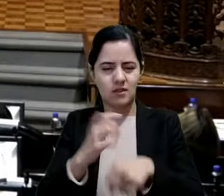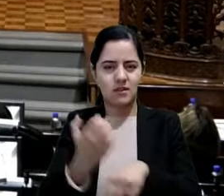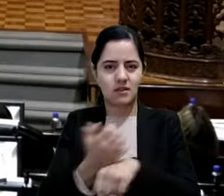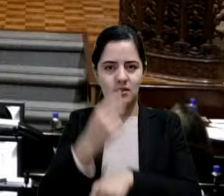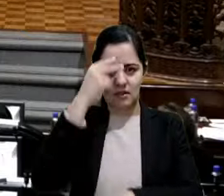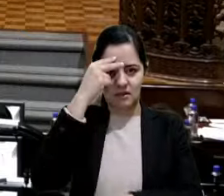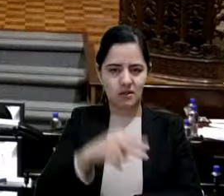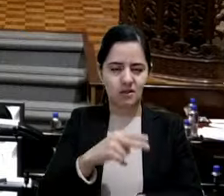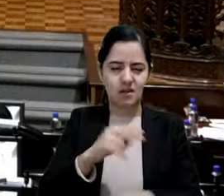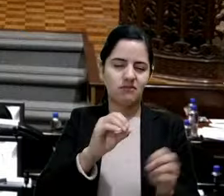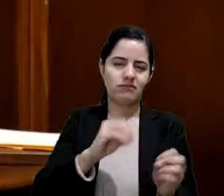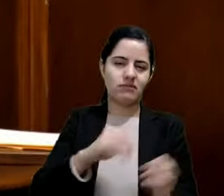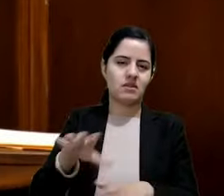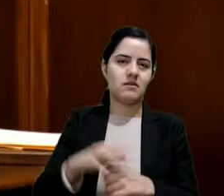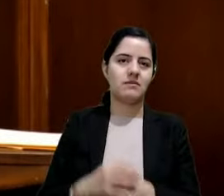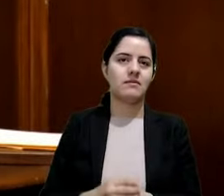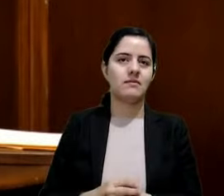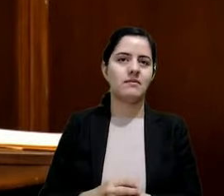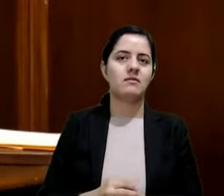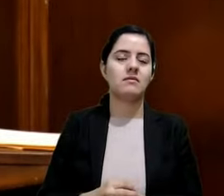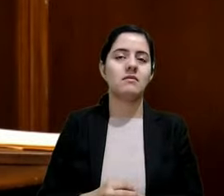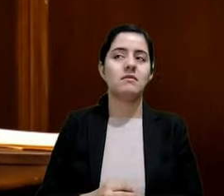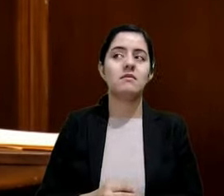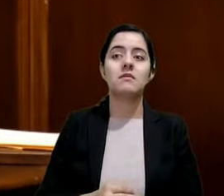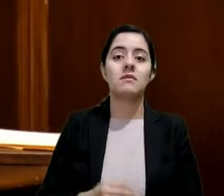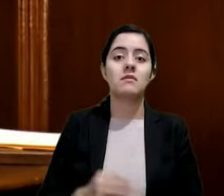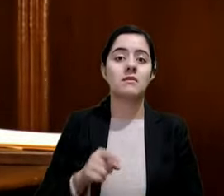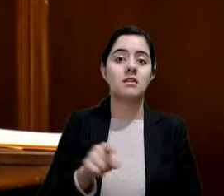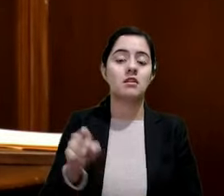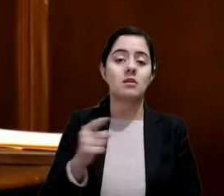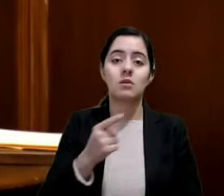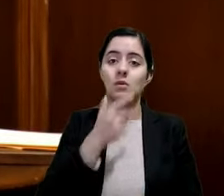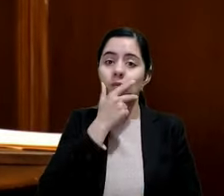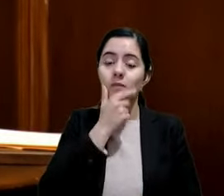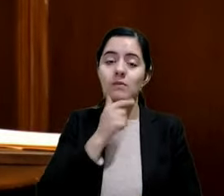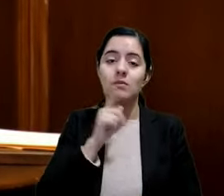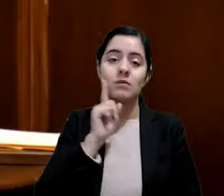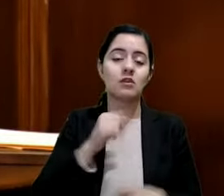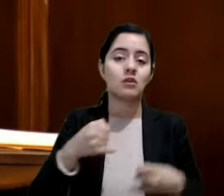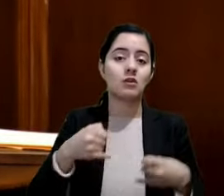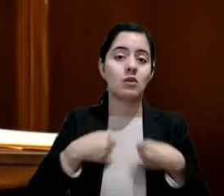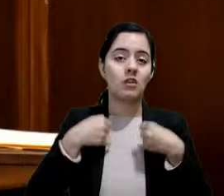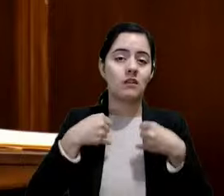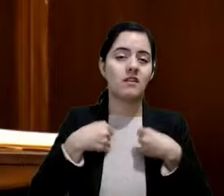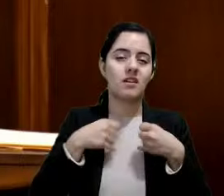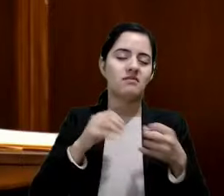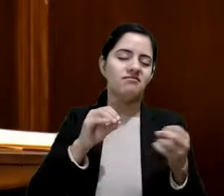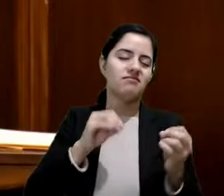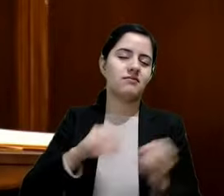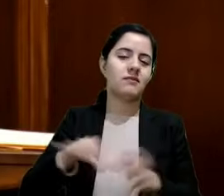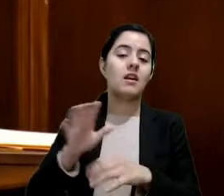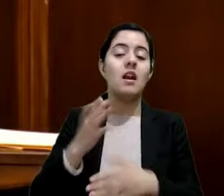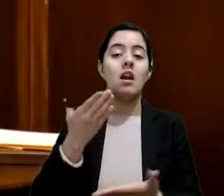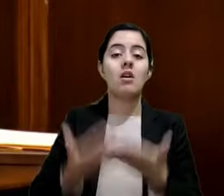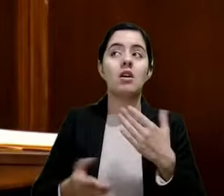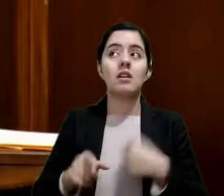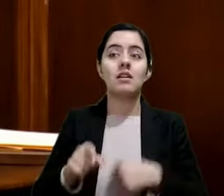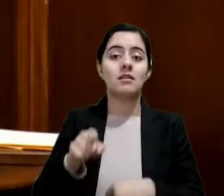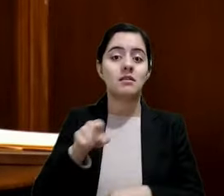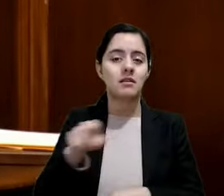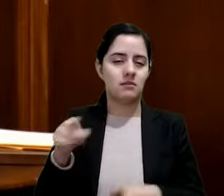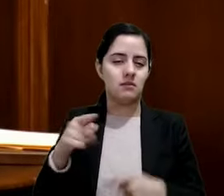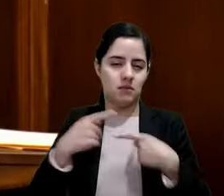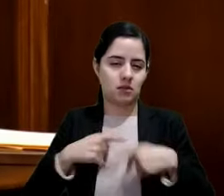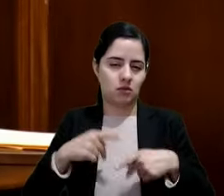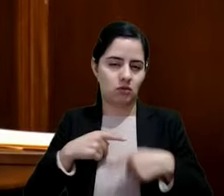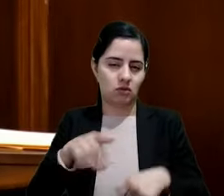México. Se abandonó a las y los jóvenes. Hoy, el sector más vulnerable a